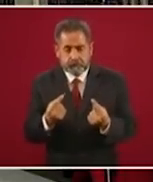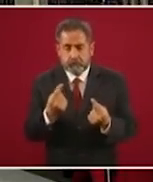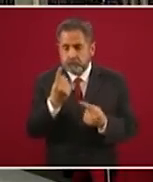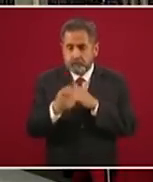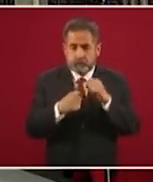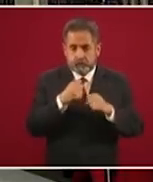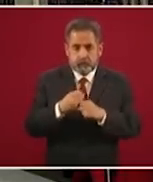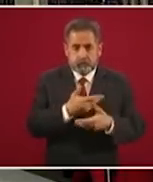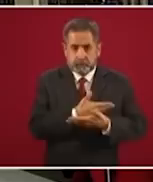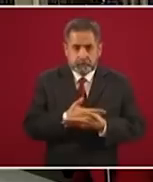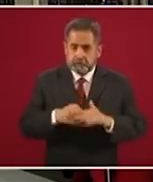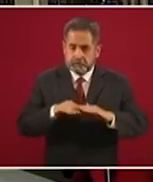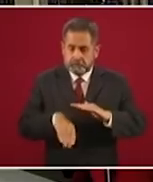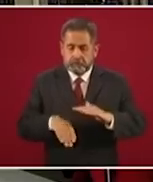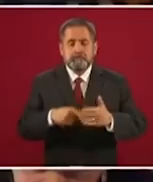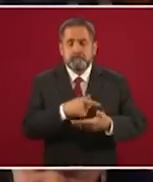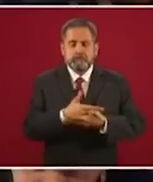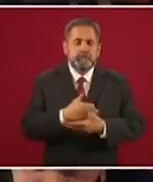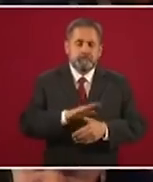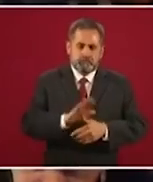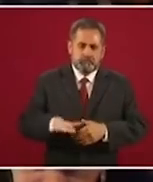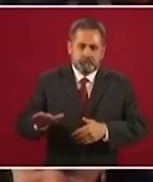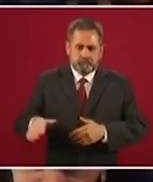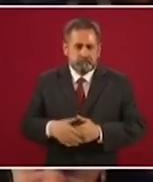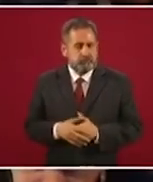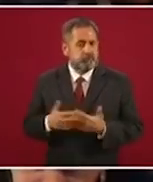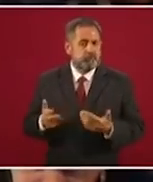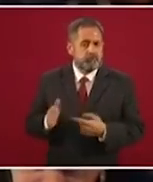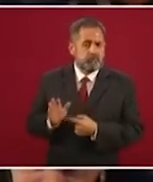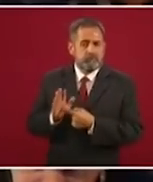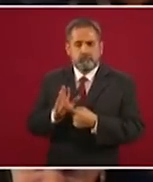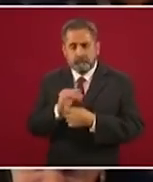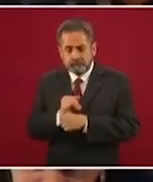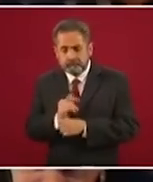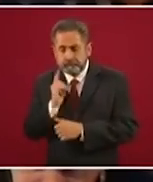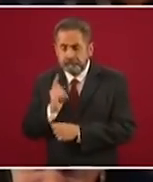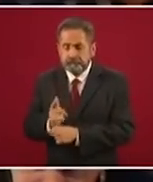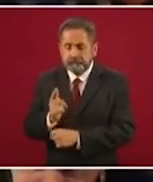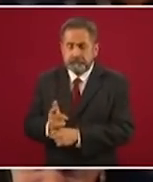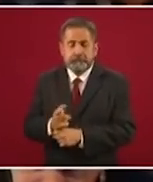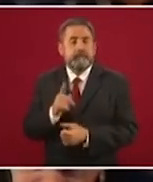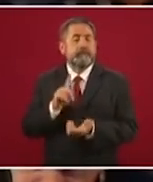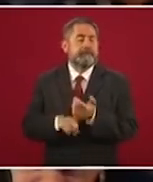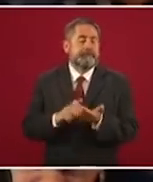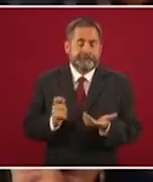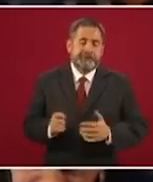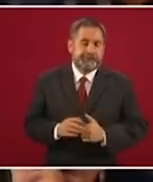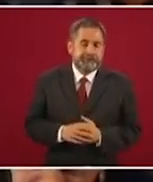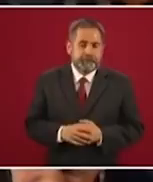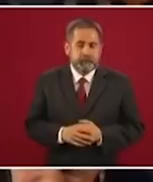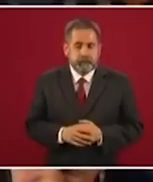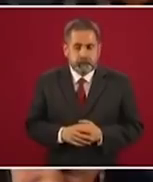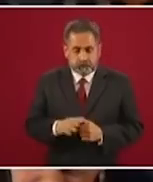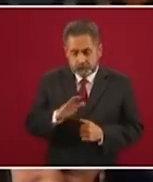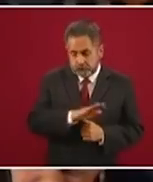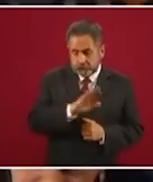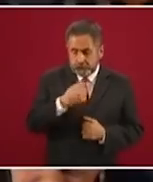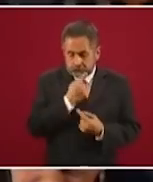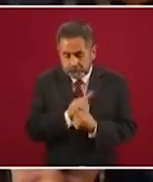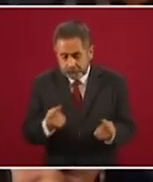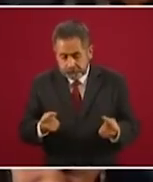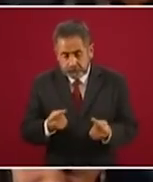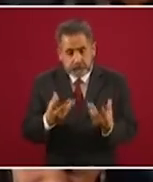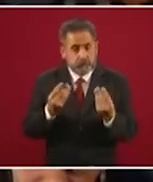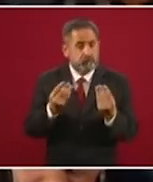año. Ese estudio nos dice que es la muerte infantil